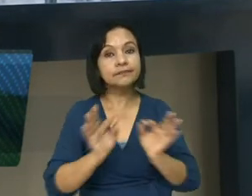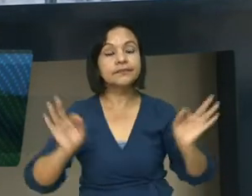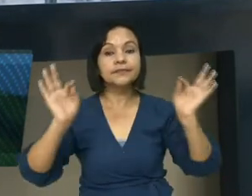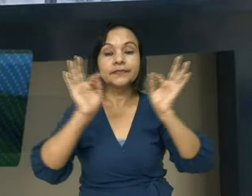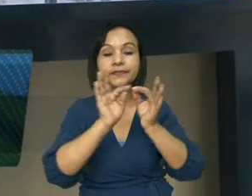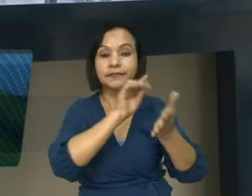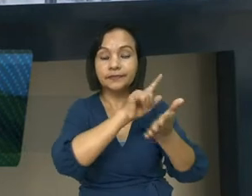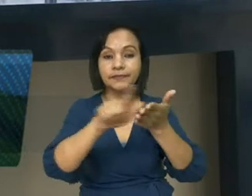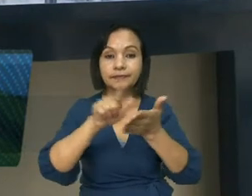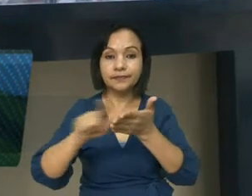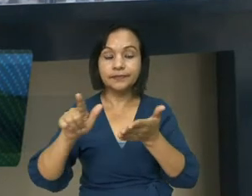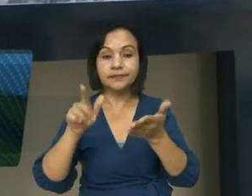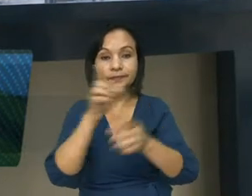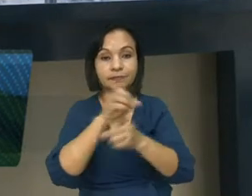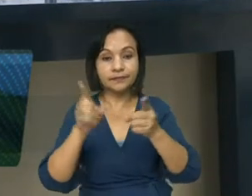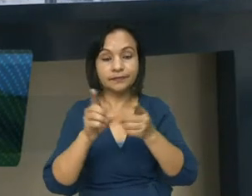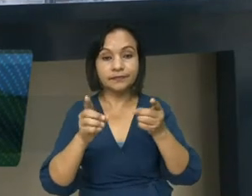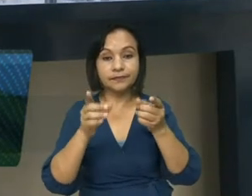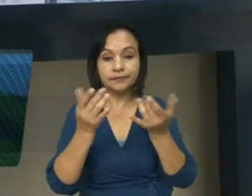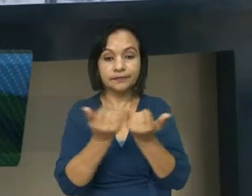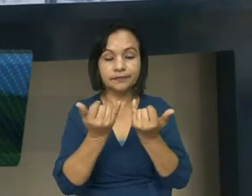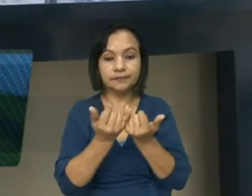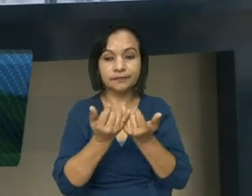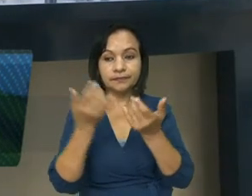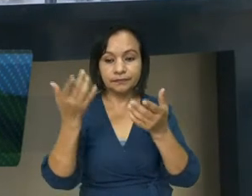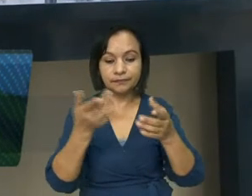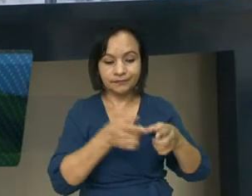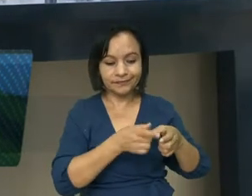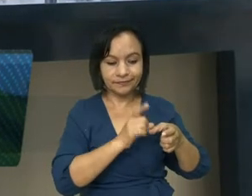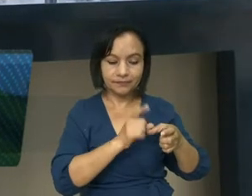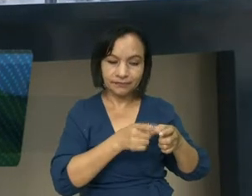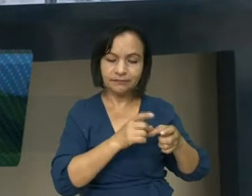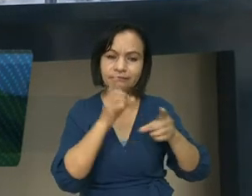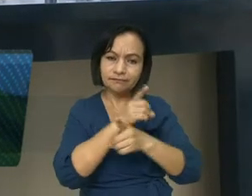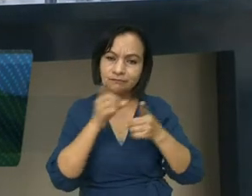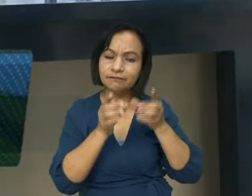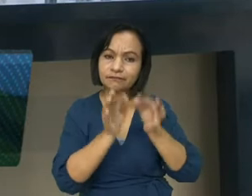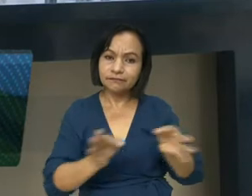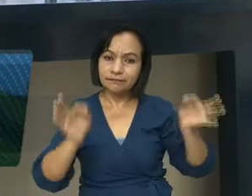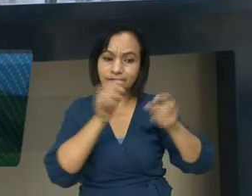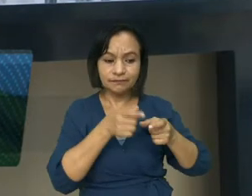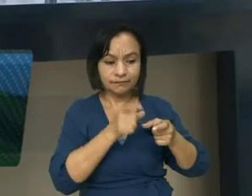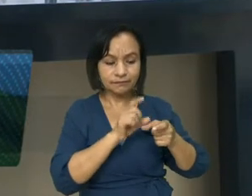del saneamiento es de que sean con arrastre hidráulico, que hayan inodoros en las comunidades rurales, y además de que